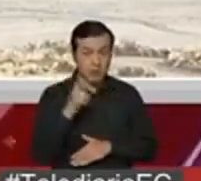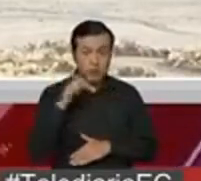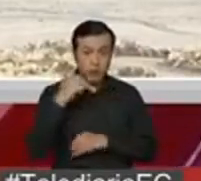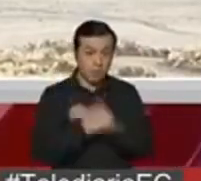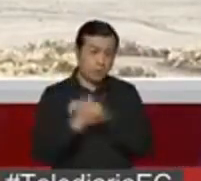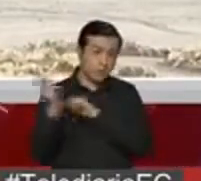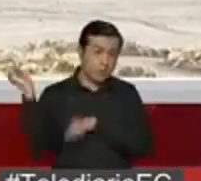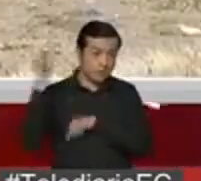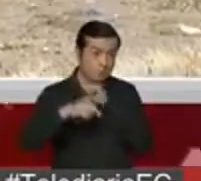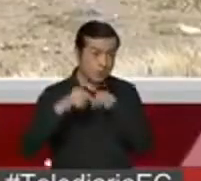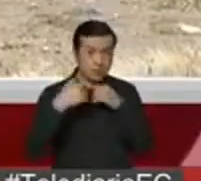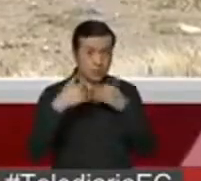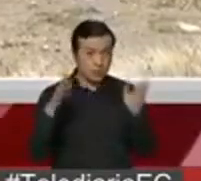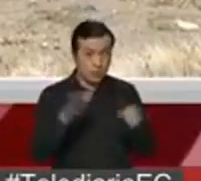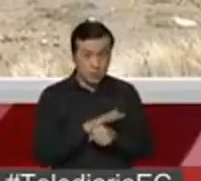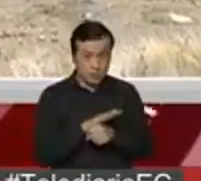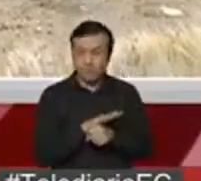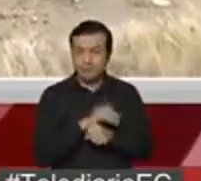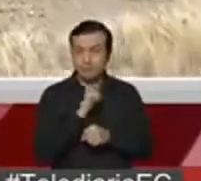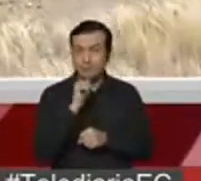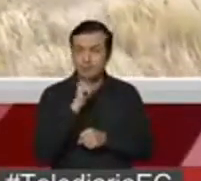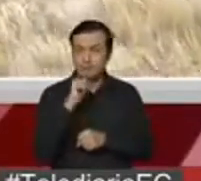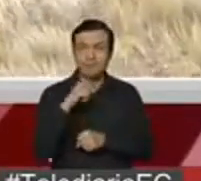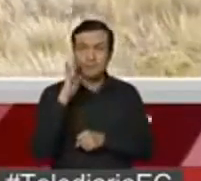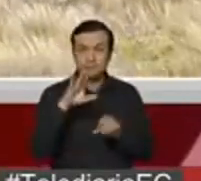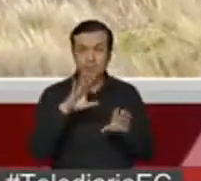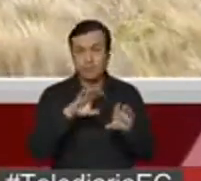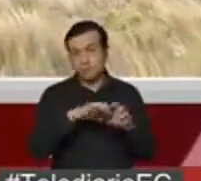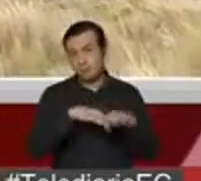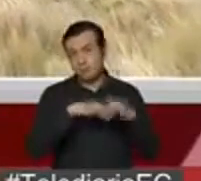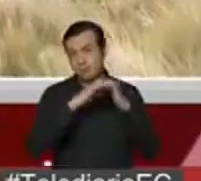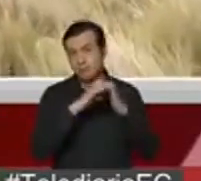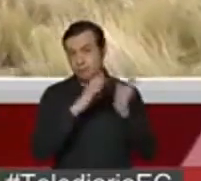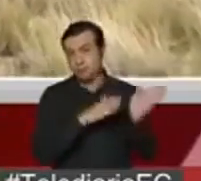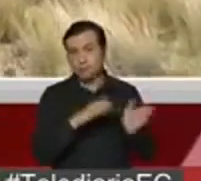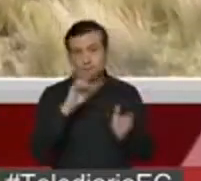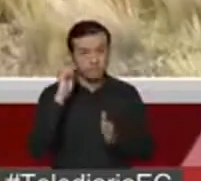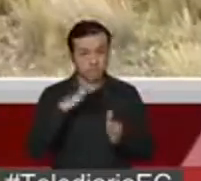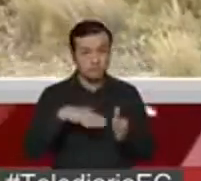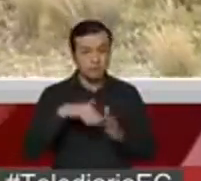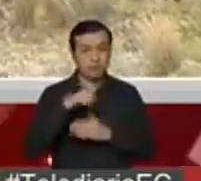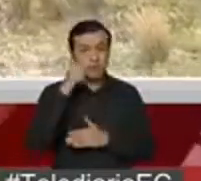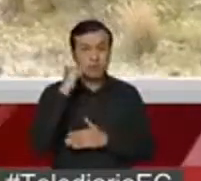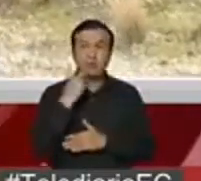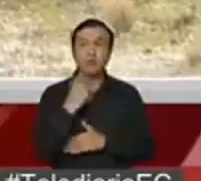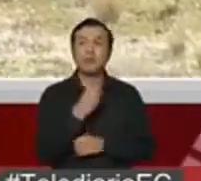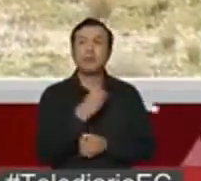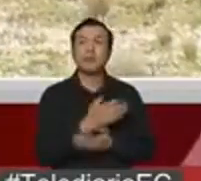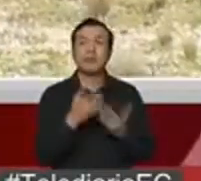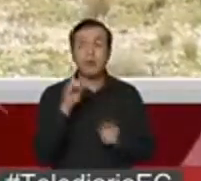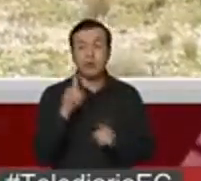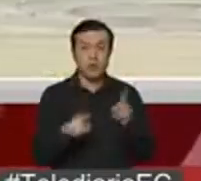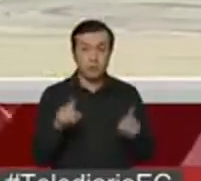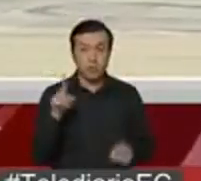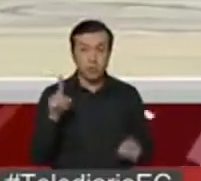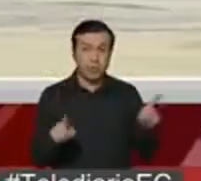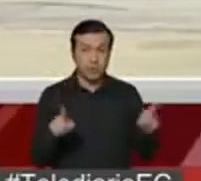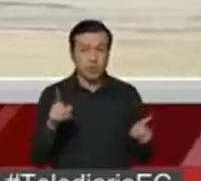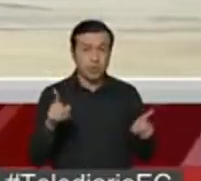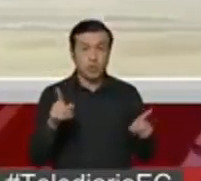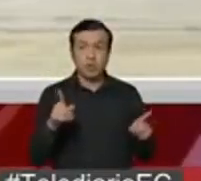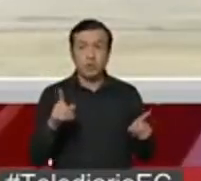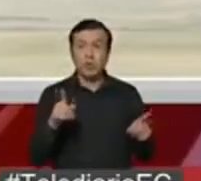una reapertura total y una reactivación total del sector turístico. Ayer justamente veía en alguno de los canales de televisión una